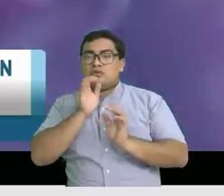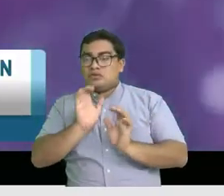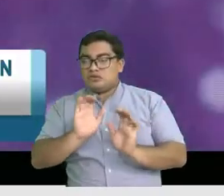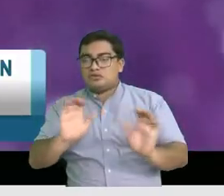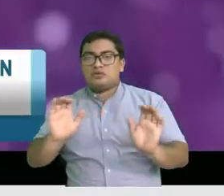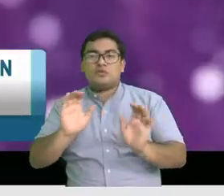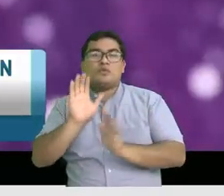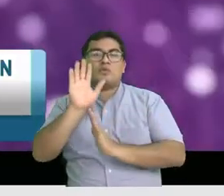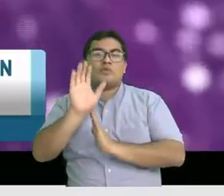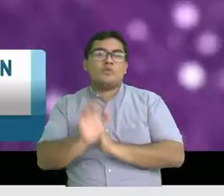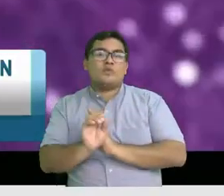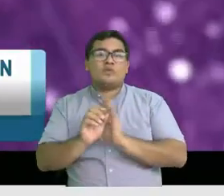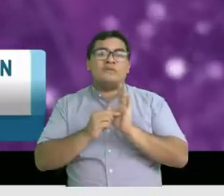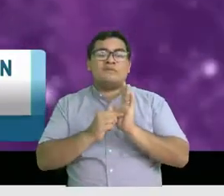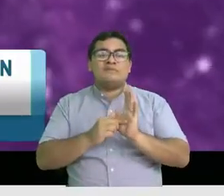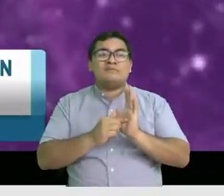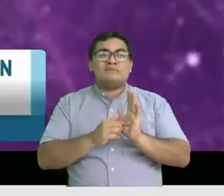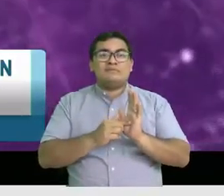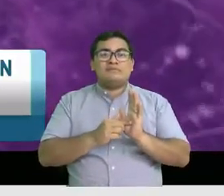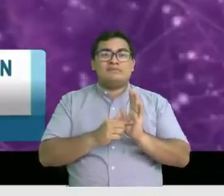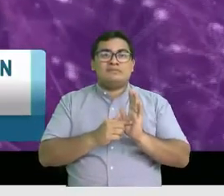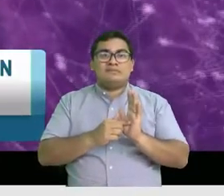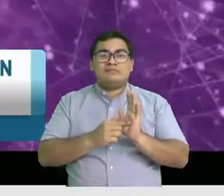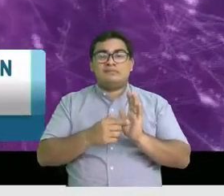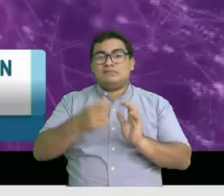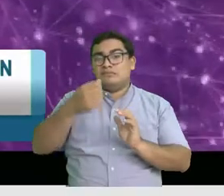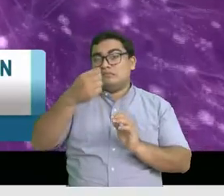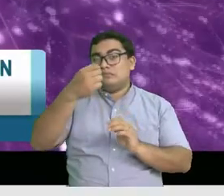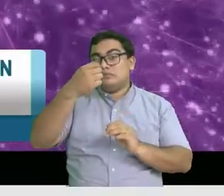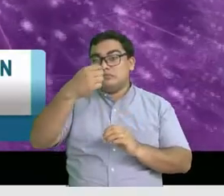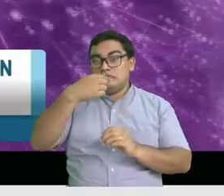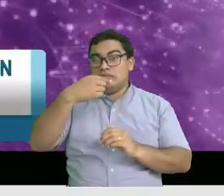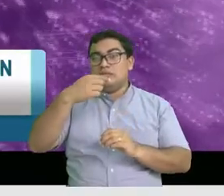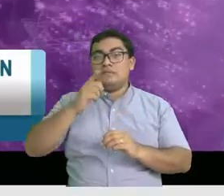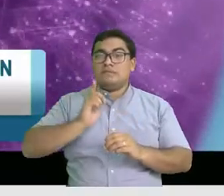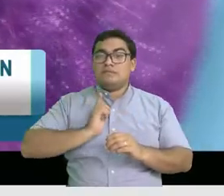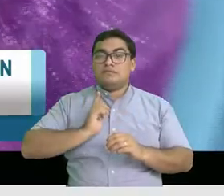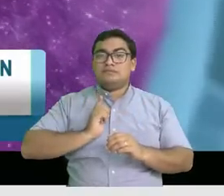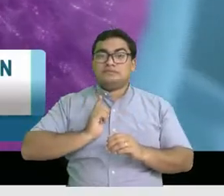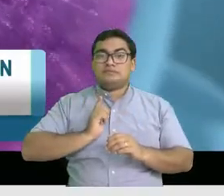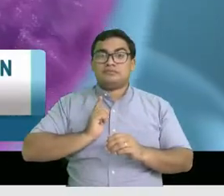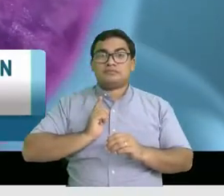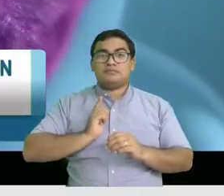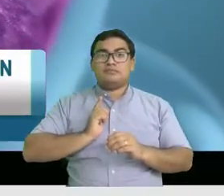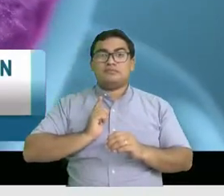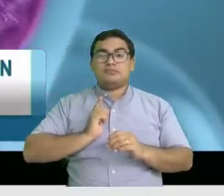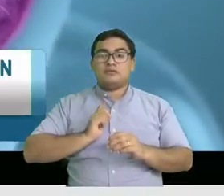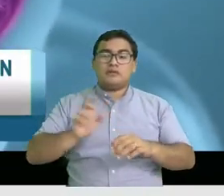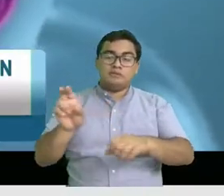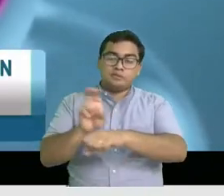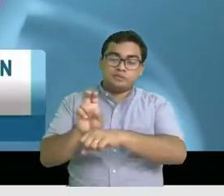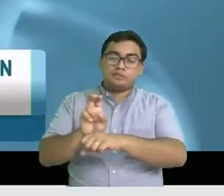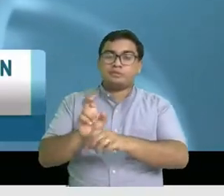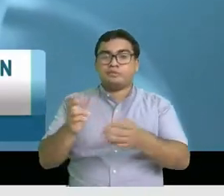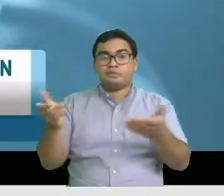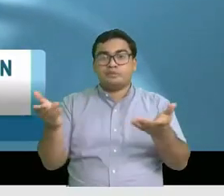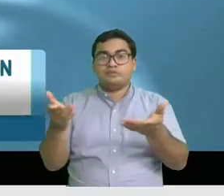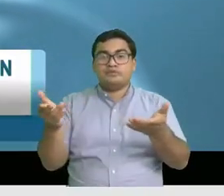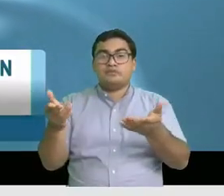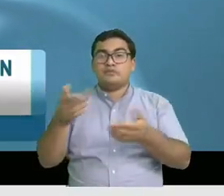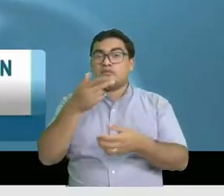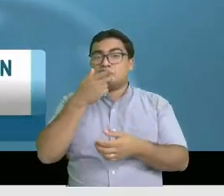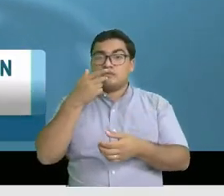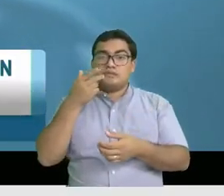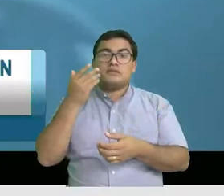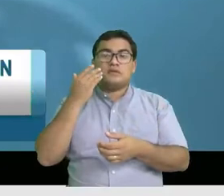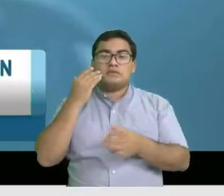Pero ¿cuánto generalmente, si hay un tratamiento que se le aplica, un seguimiento, el padre